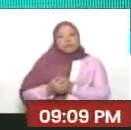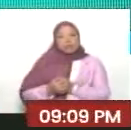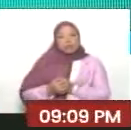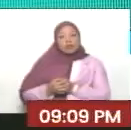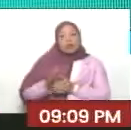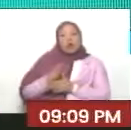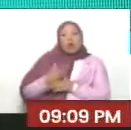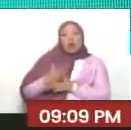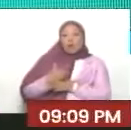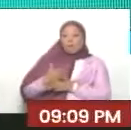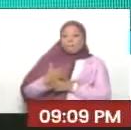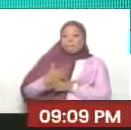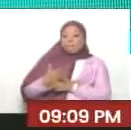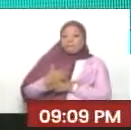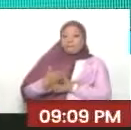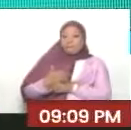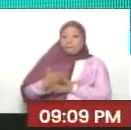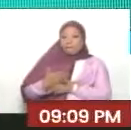compartiendo